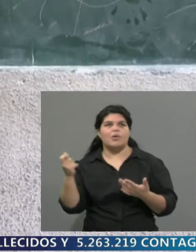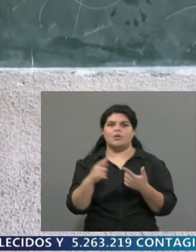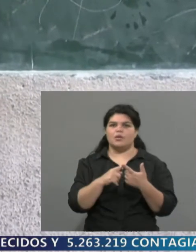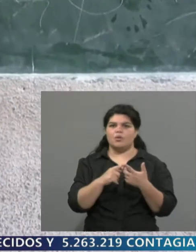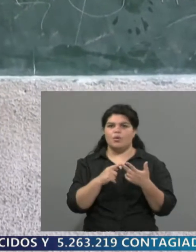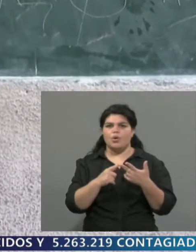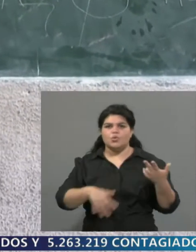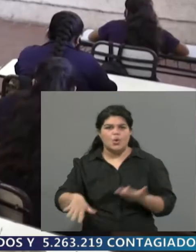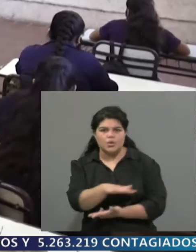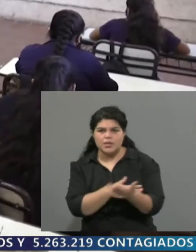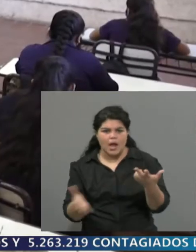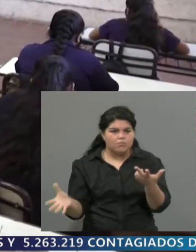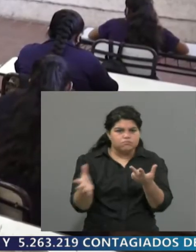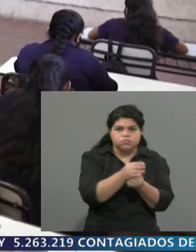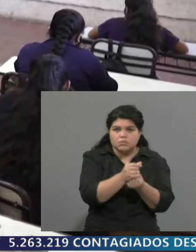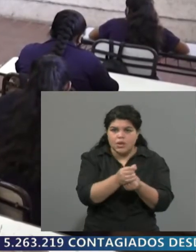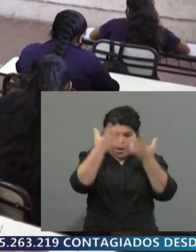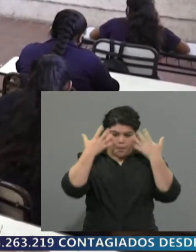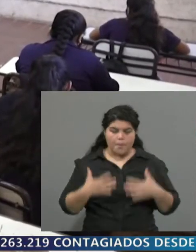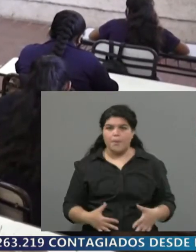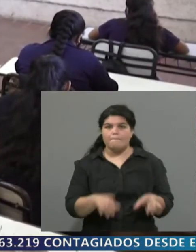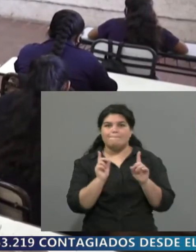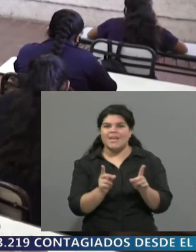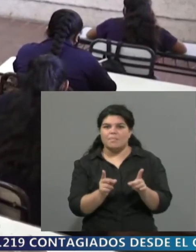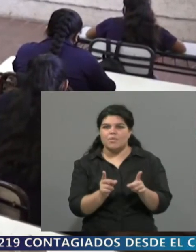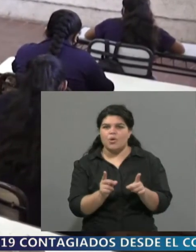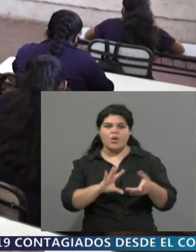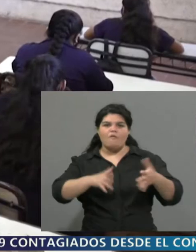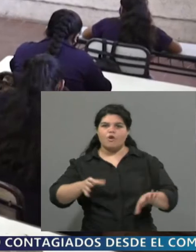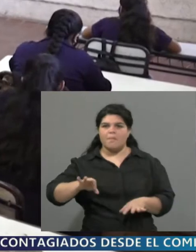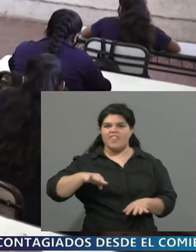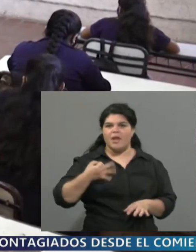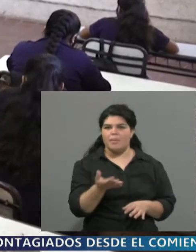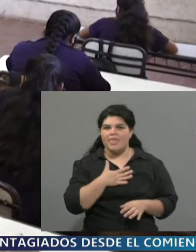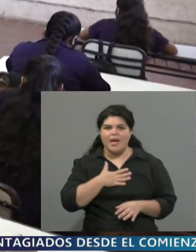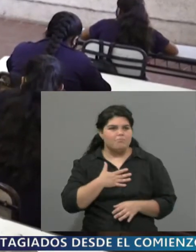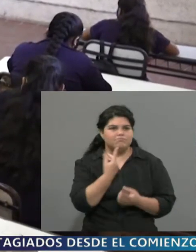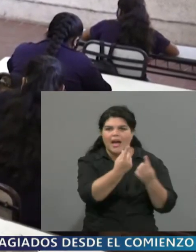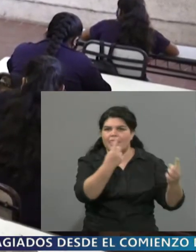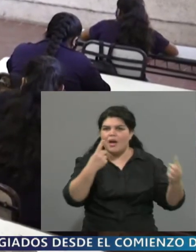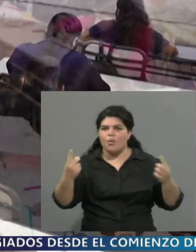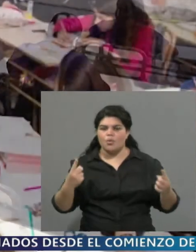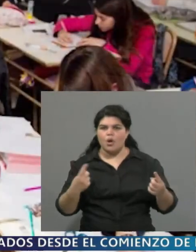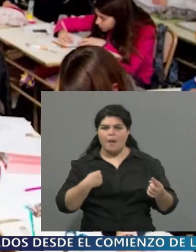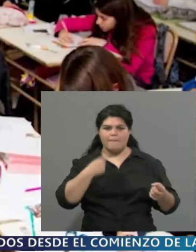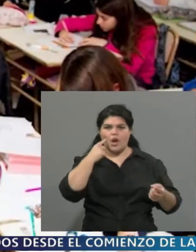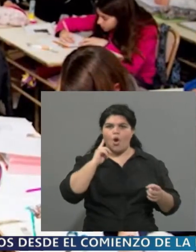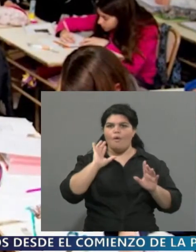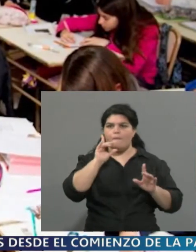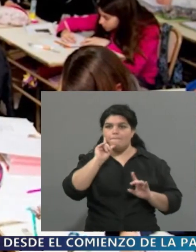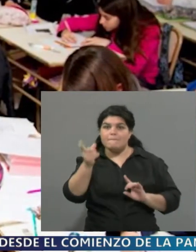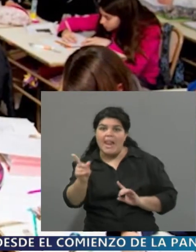y sociales, como una parte de nuestra vida no amenazante, no peligrosa, no evitable,